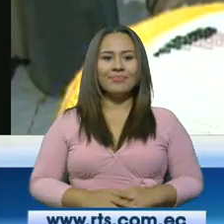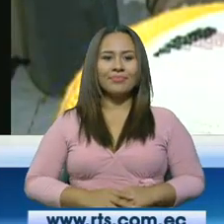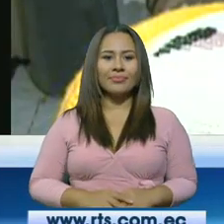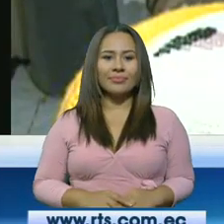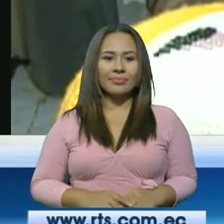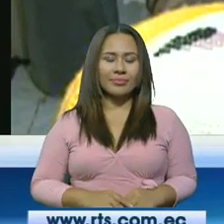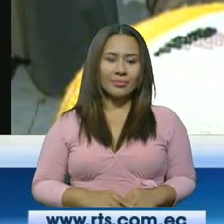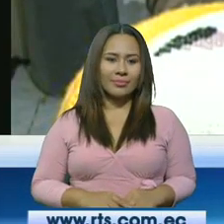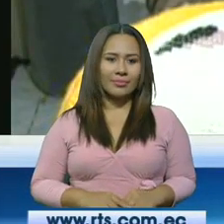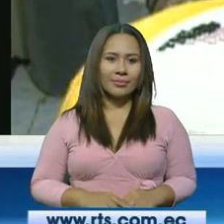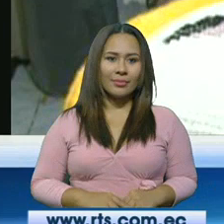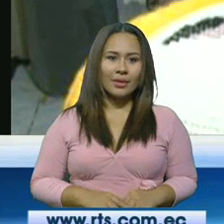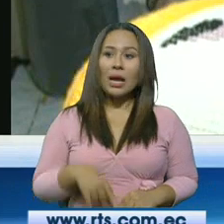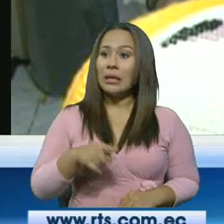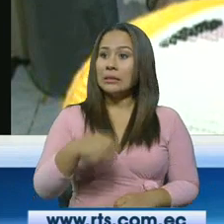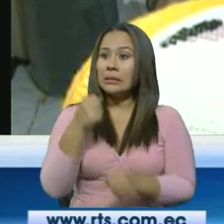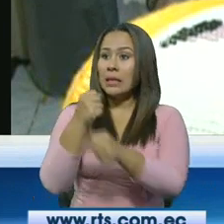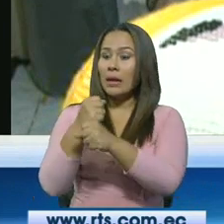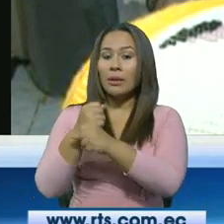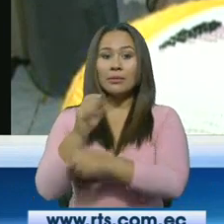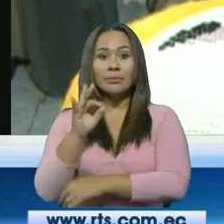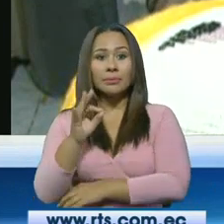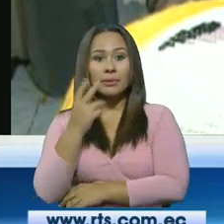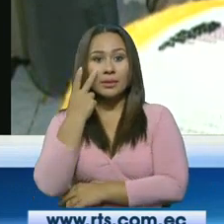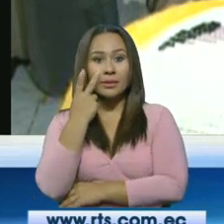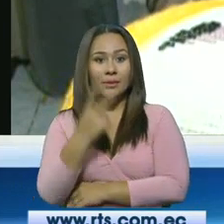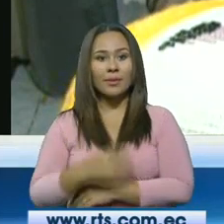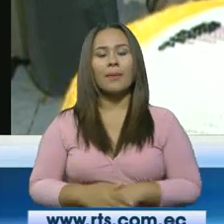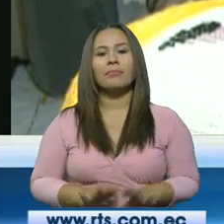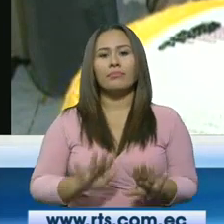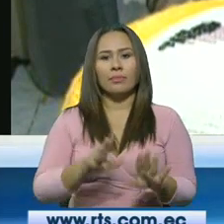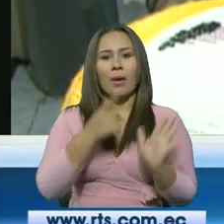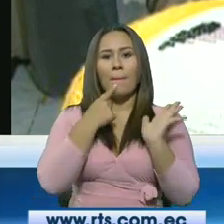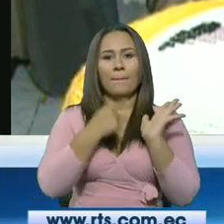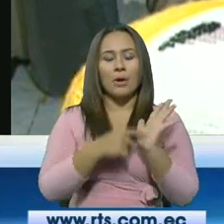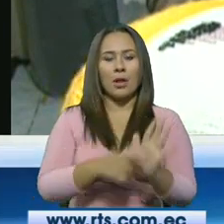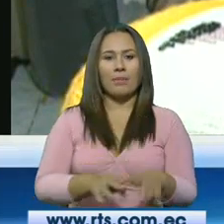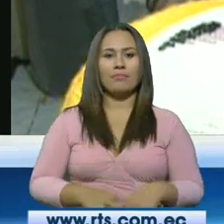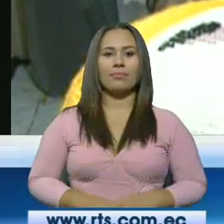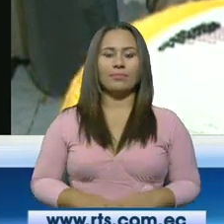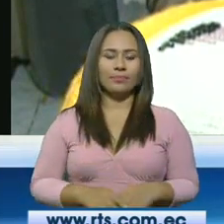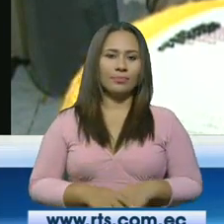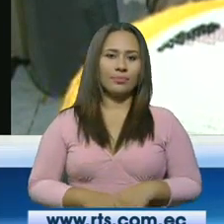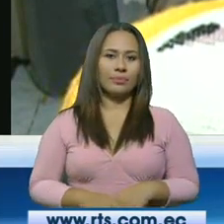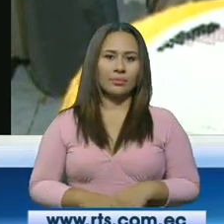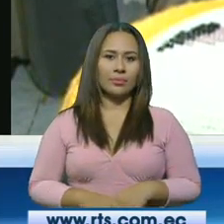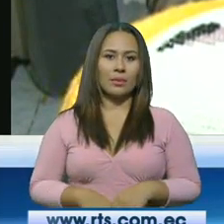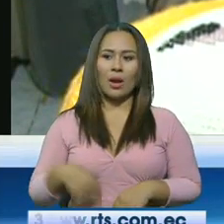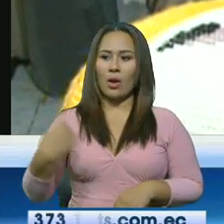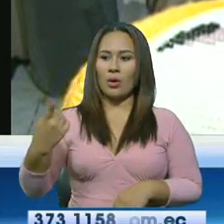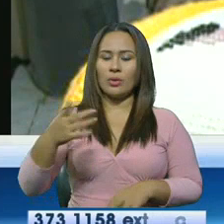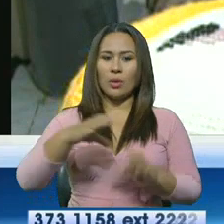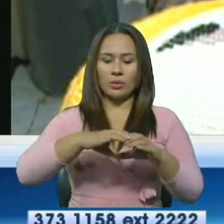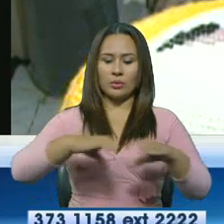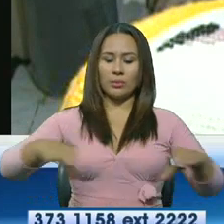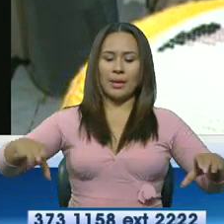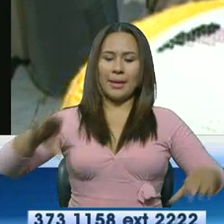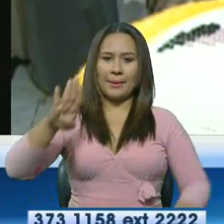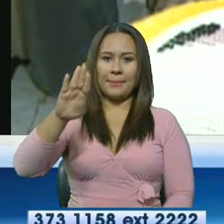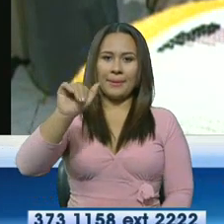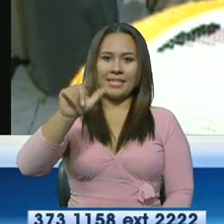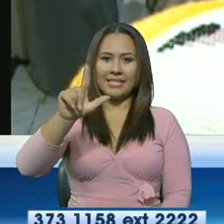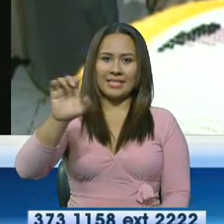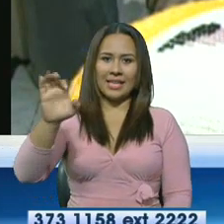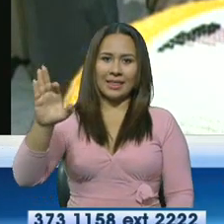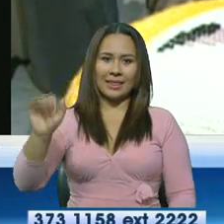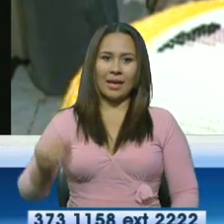las pocas artesanías que ya quedan, porque, por ejemplo, en artesanía ha sido la bayeta, la manta